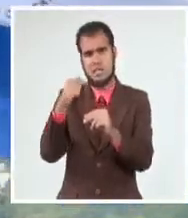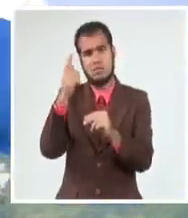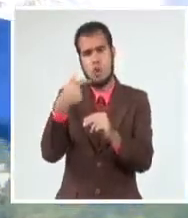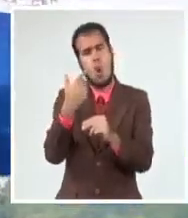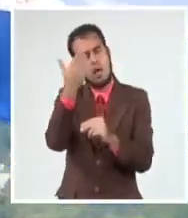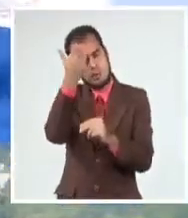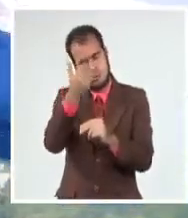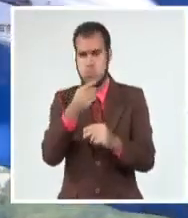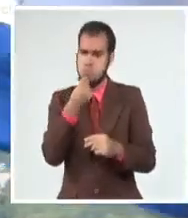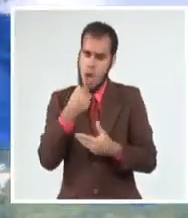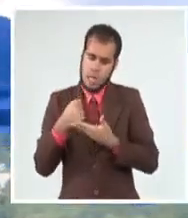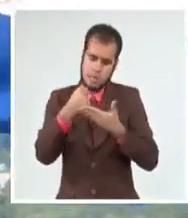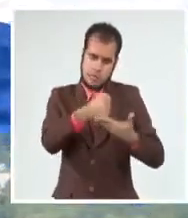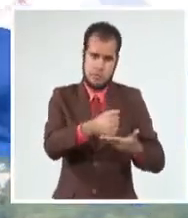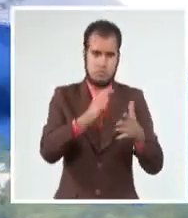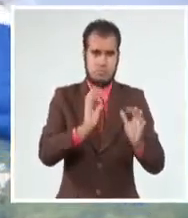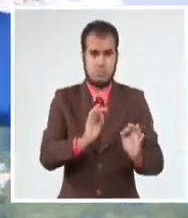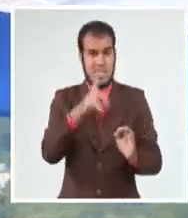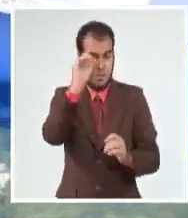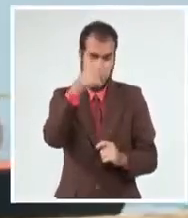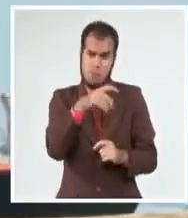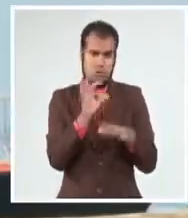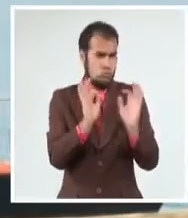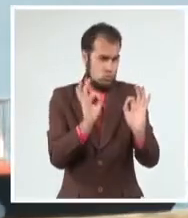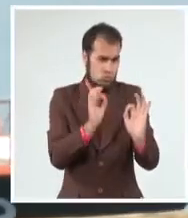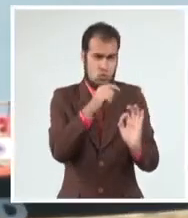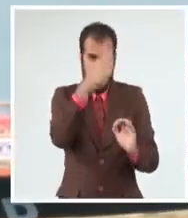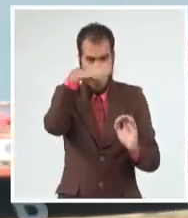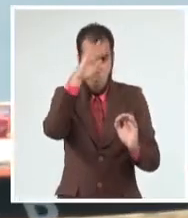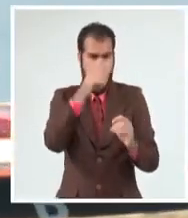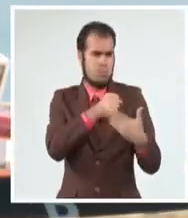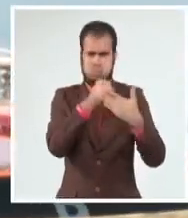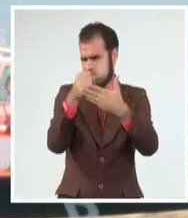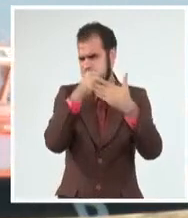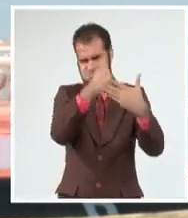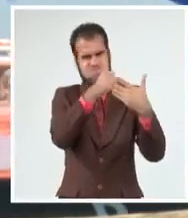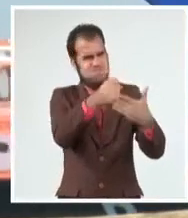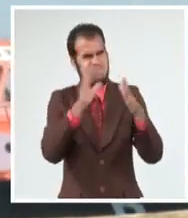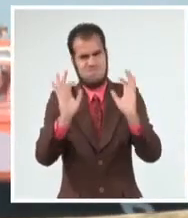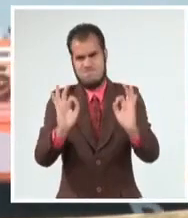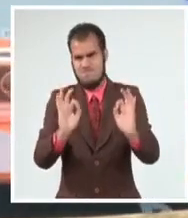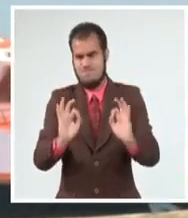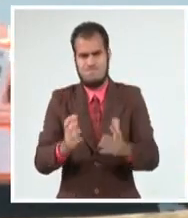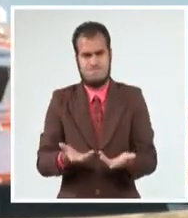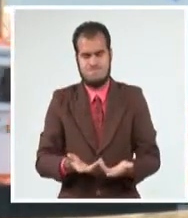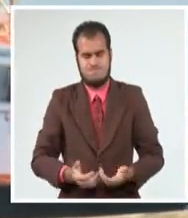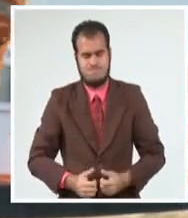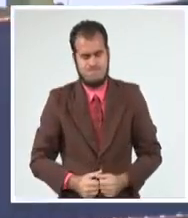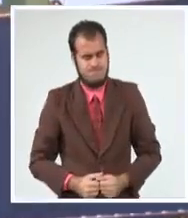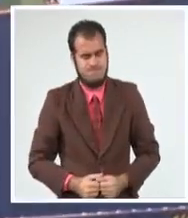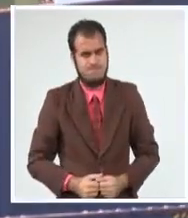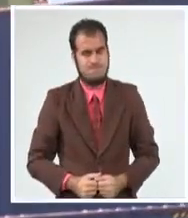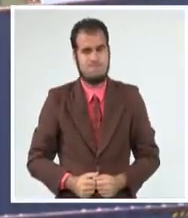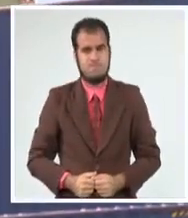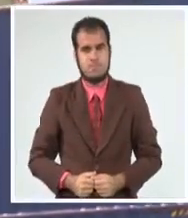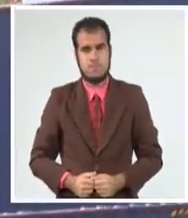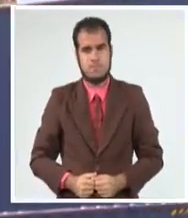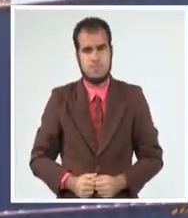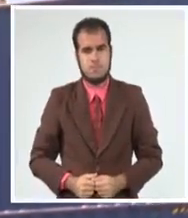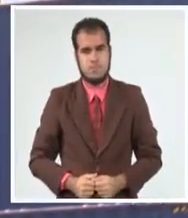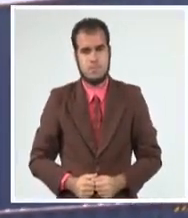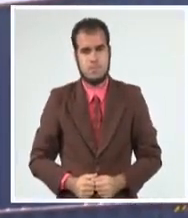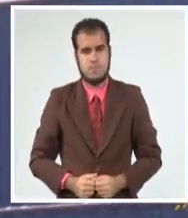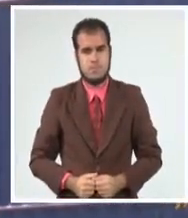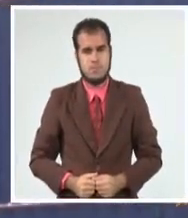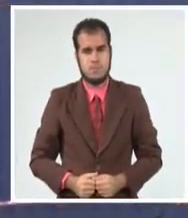cuba como mismo lo ha hecho la nación antillana en momentos difíciles para la patria de sandino las autoridades